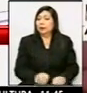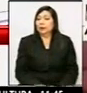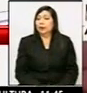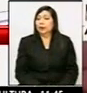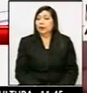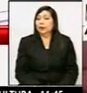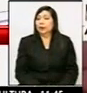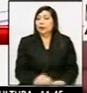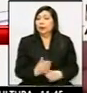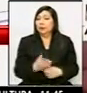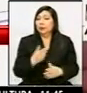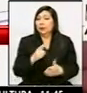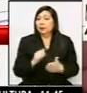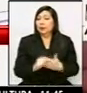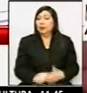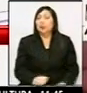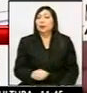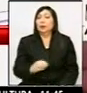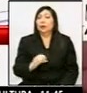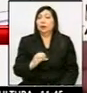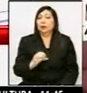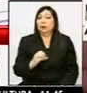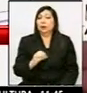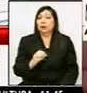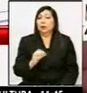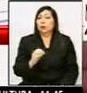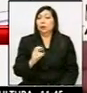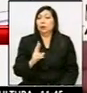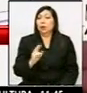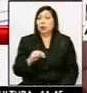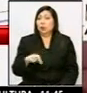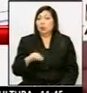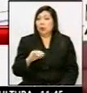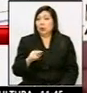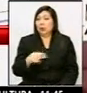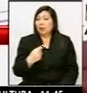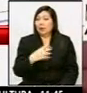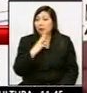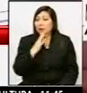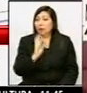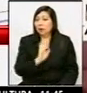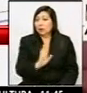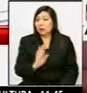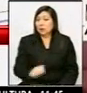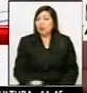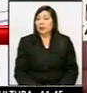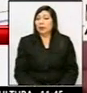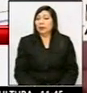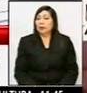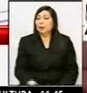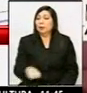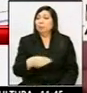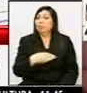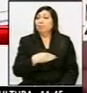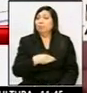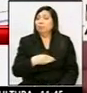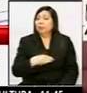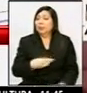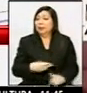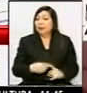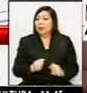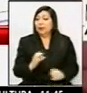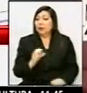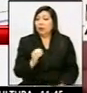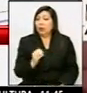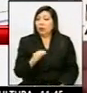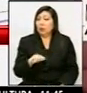y del afianzamiento hídrico del Coropuna con el tema de la siembra y cosecha de agua que ya le compete a su ministerio. Resulta que el